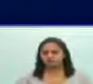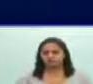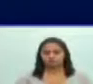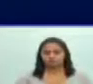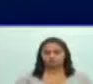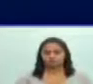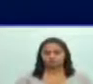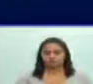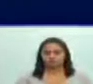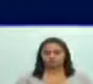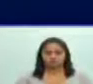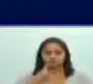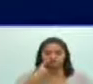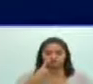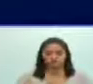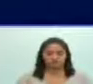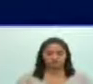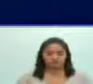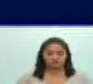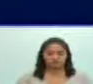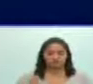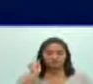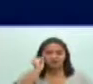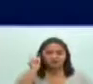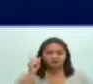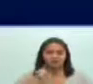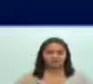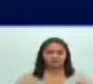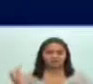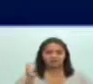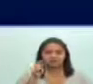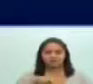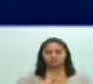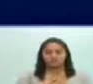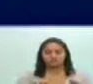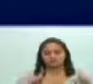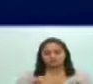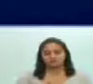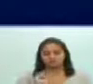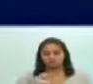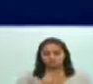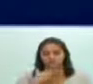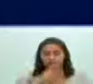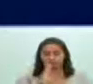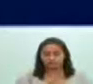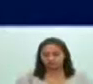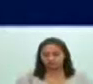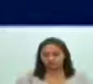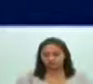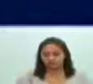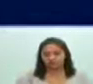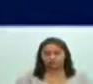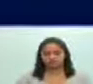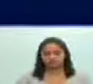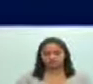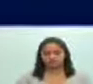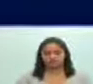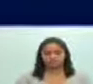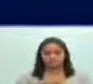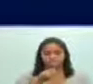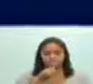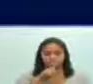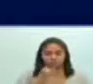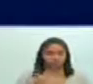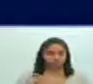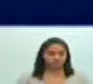idea central de este texto, que es además de quien se habla, que son los vasallos. Pudo impedirles la partida